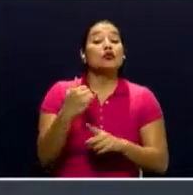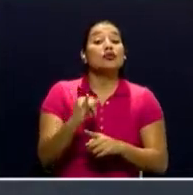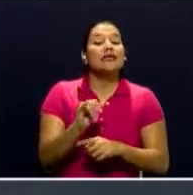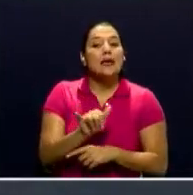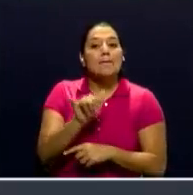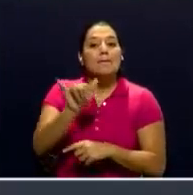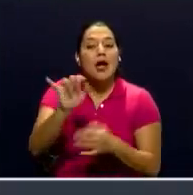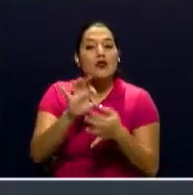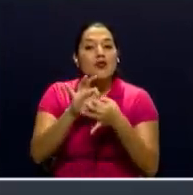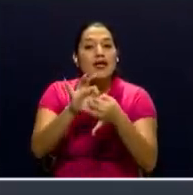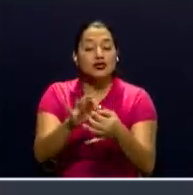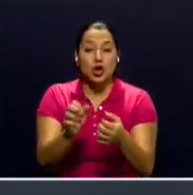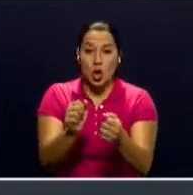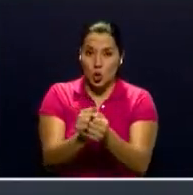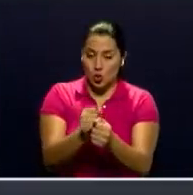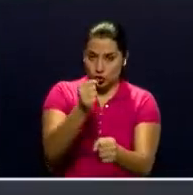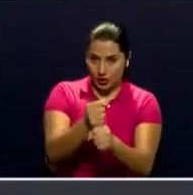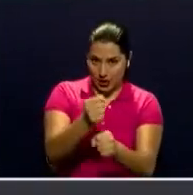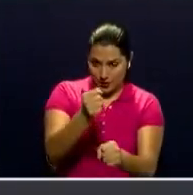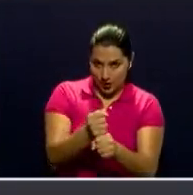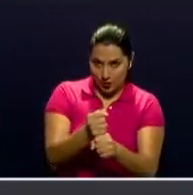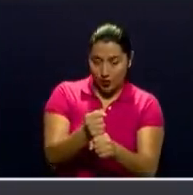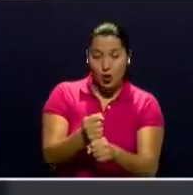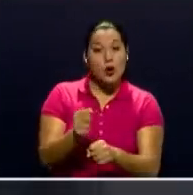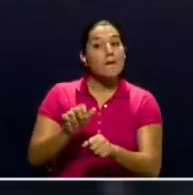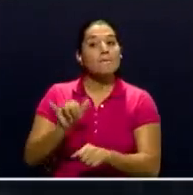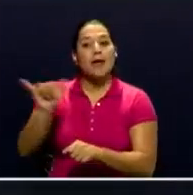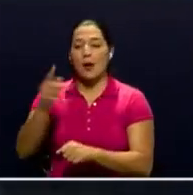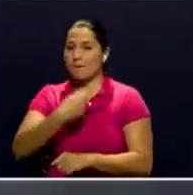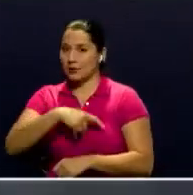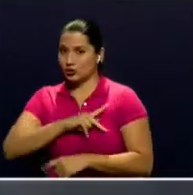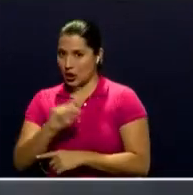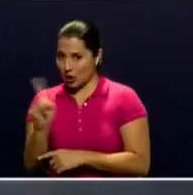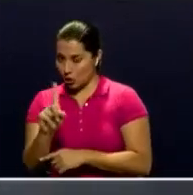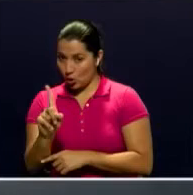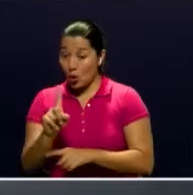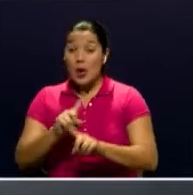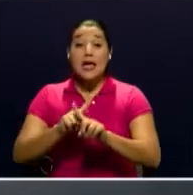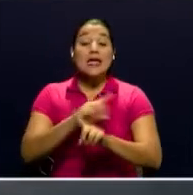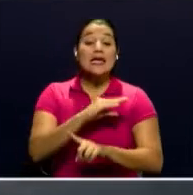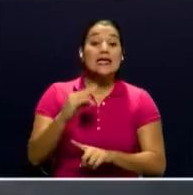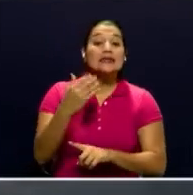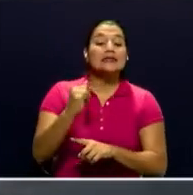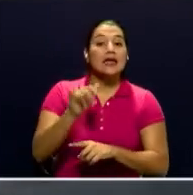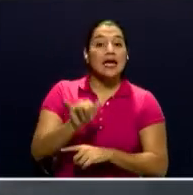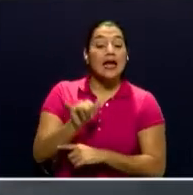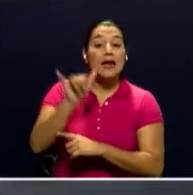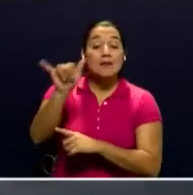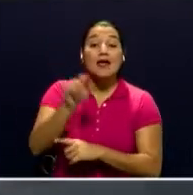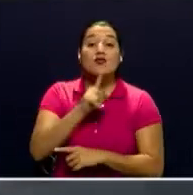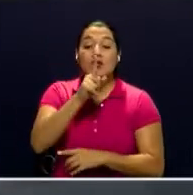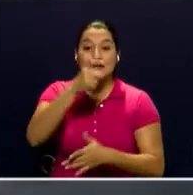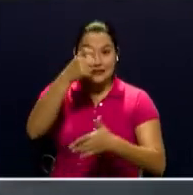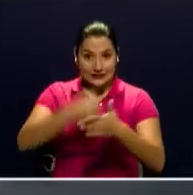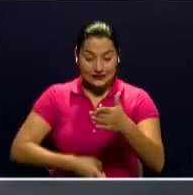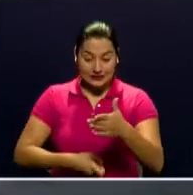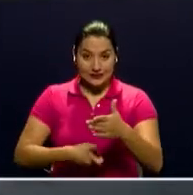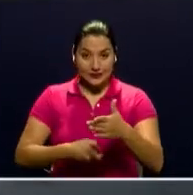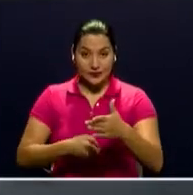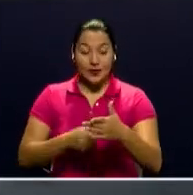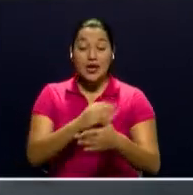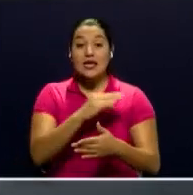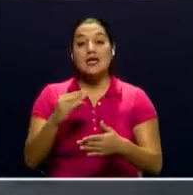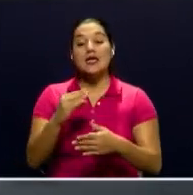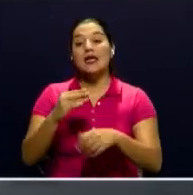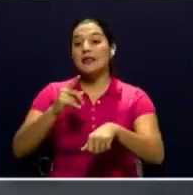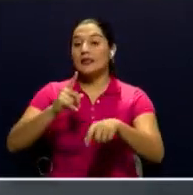estrictamente indispensables para la continuidad del servicio público prestado por la institución, así como de acuerdo a la naturaleza de las